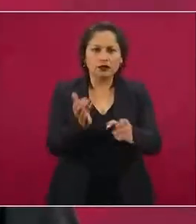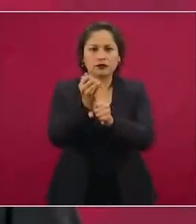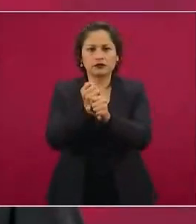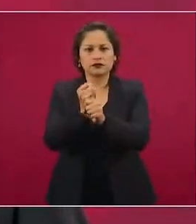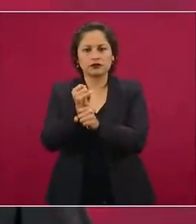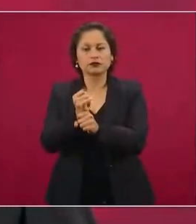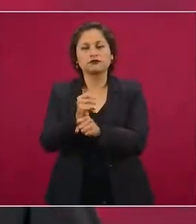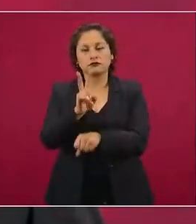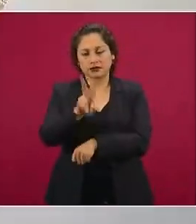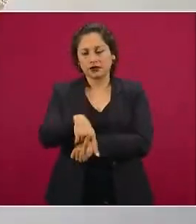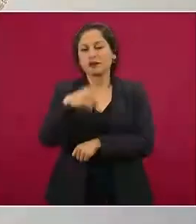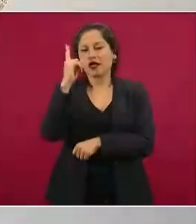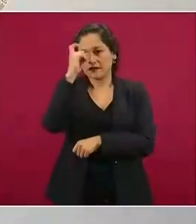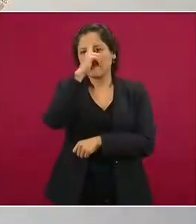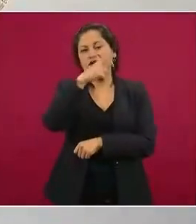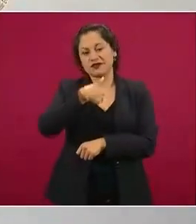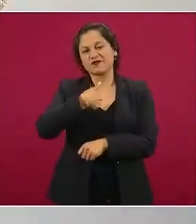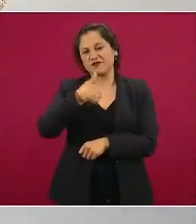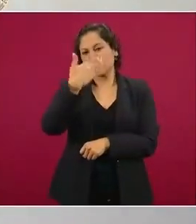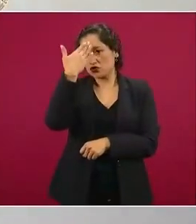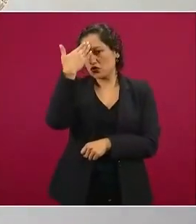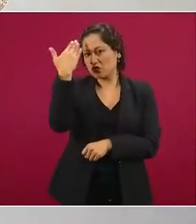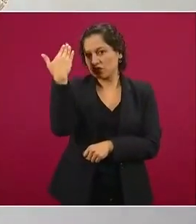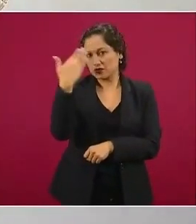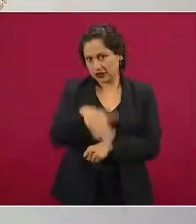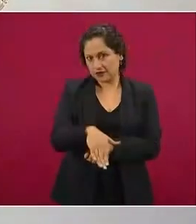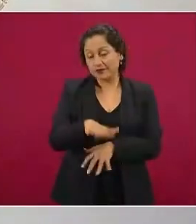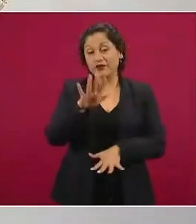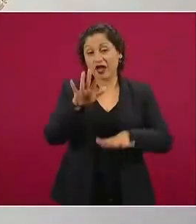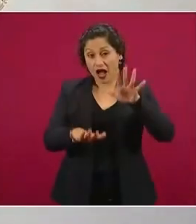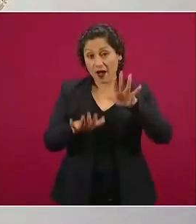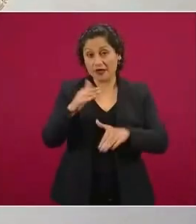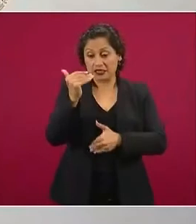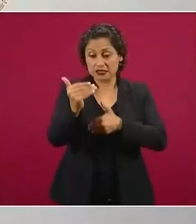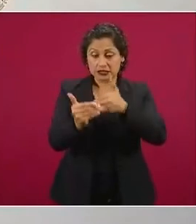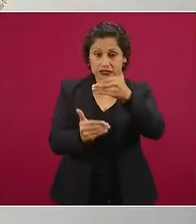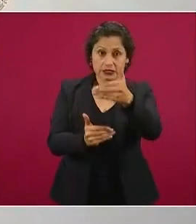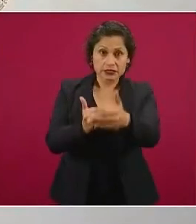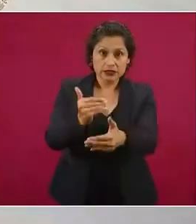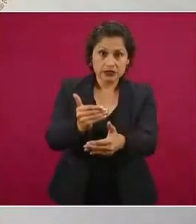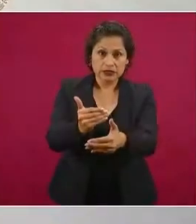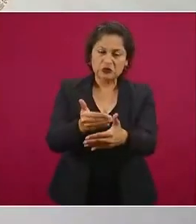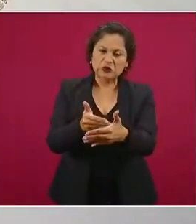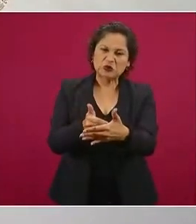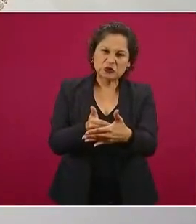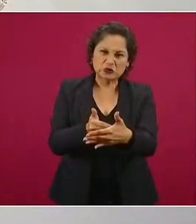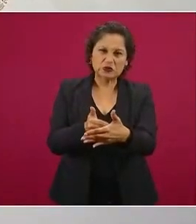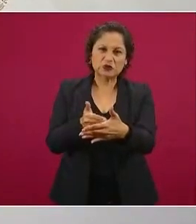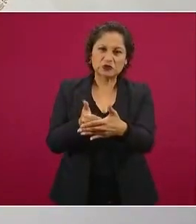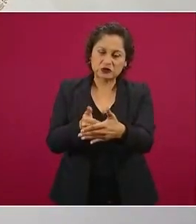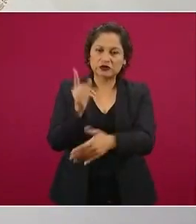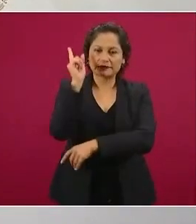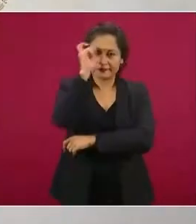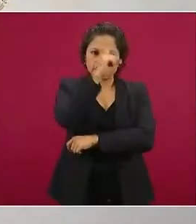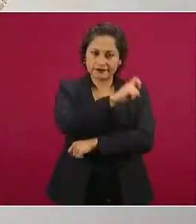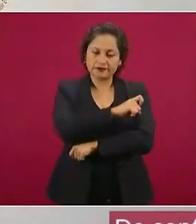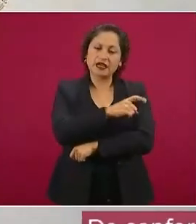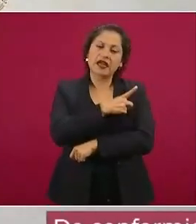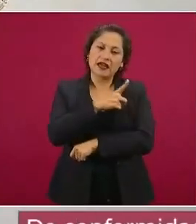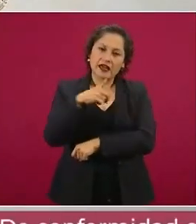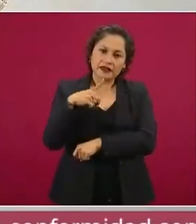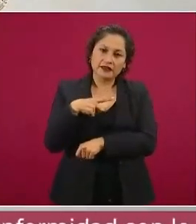requiere de tiempo, o sea, para que camine, sí, el elefante hay que estarlo